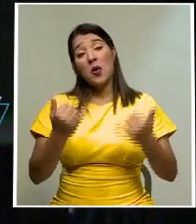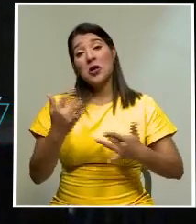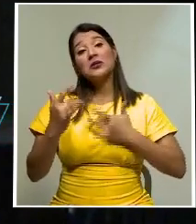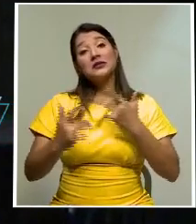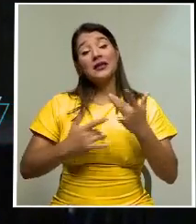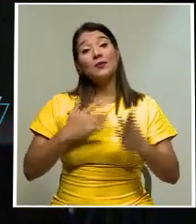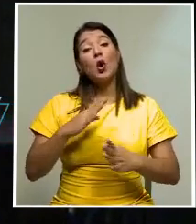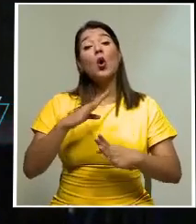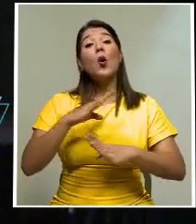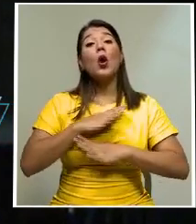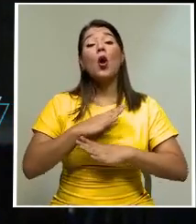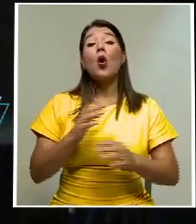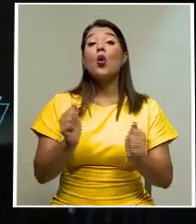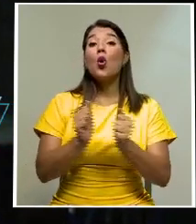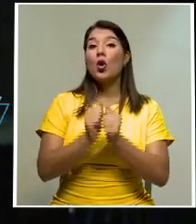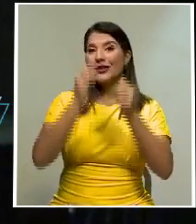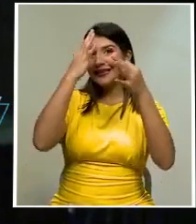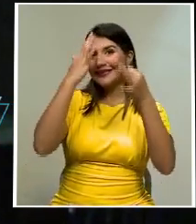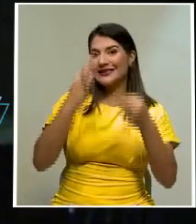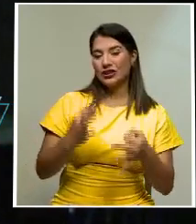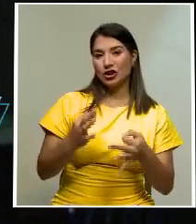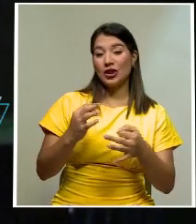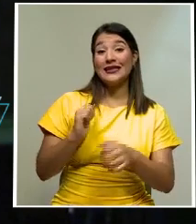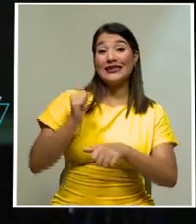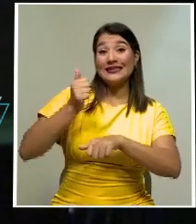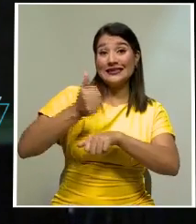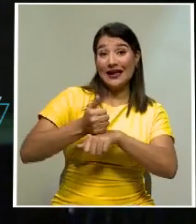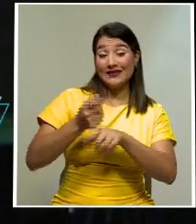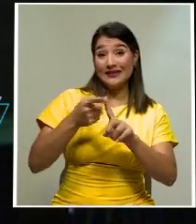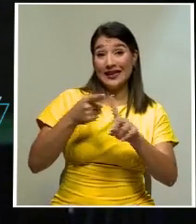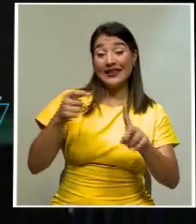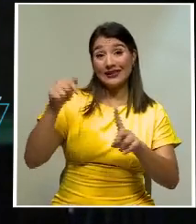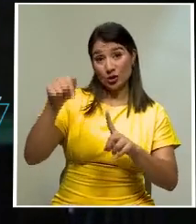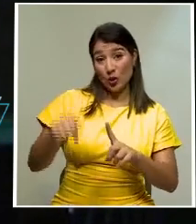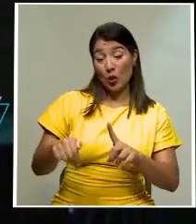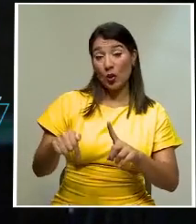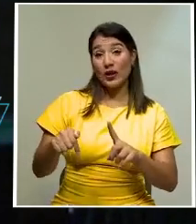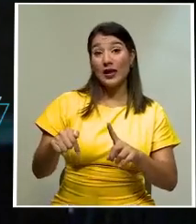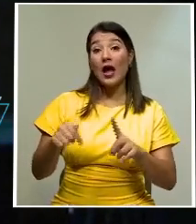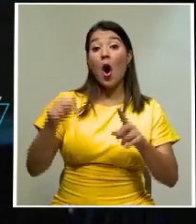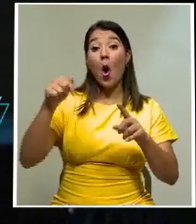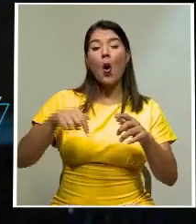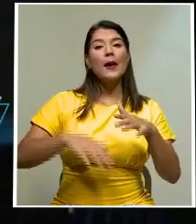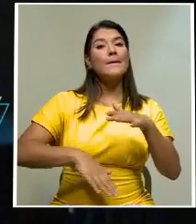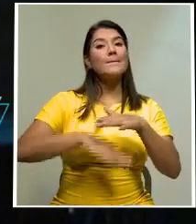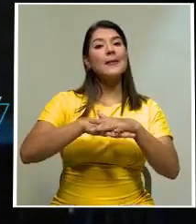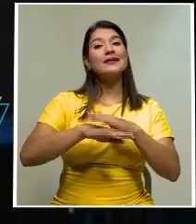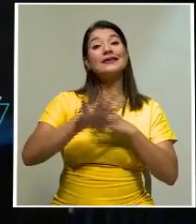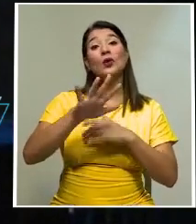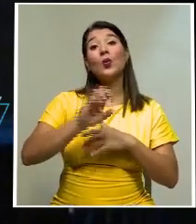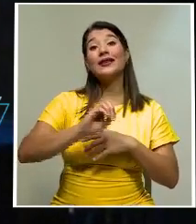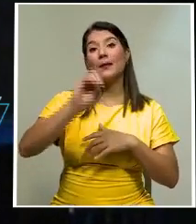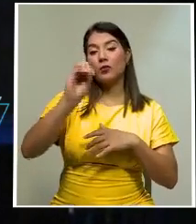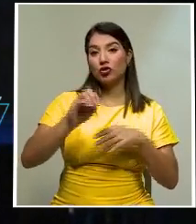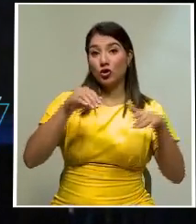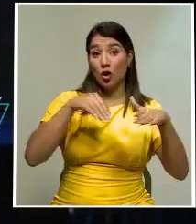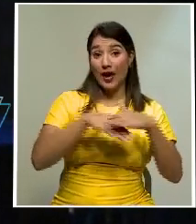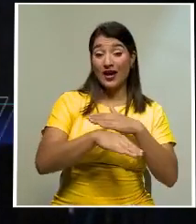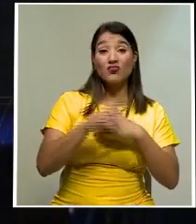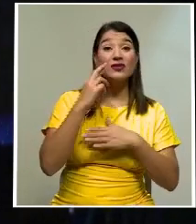complacidos, ¿verdad?, con las medidas dictadas a partir de hoy, que cambian, ¿verdad?, un 50% los restaurantes, a